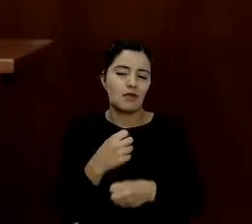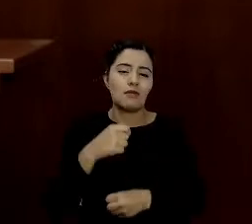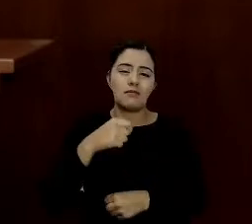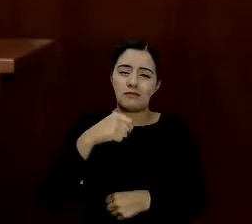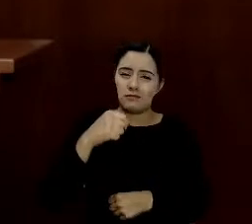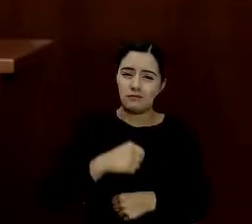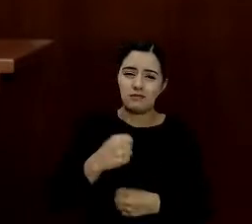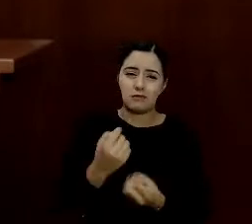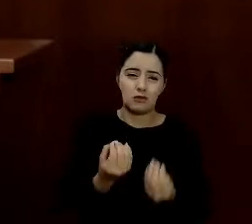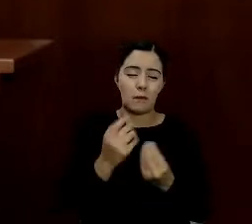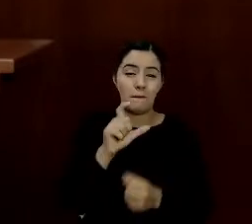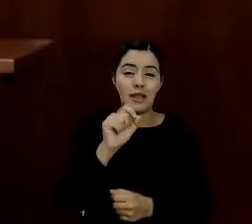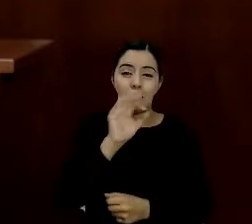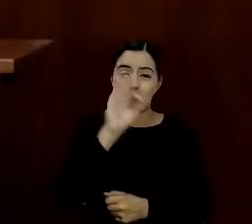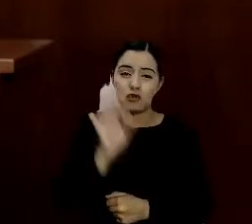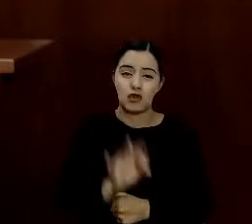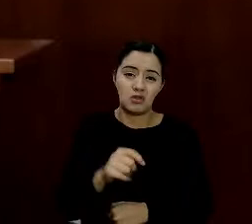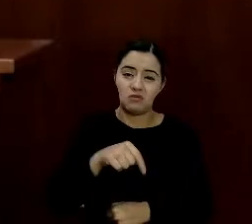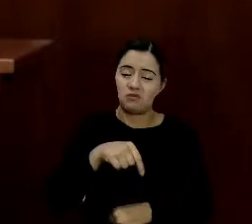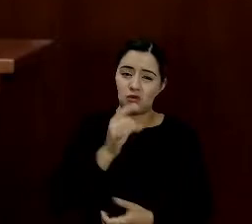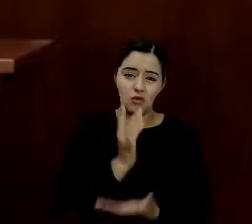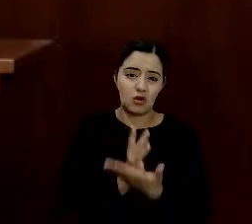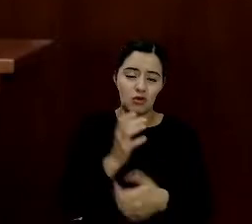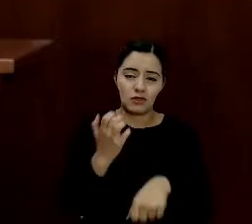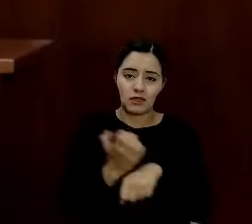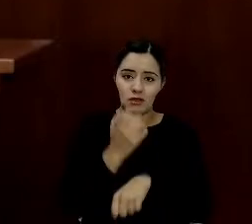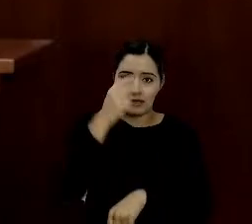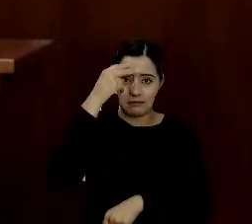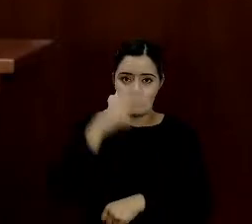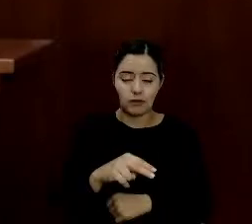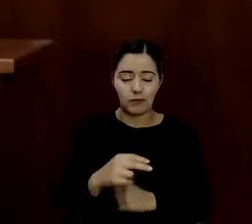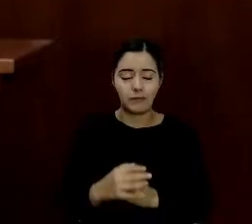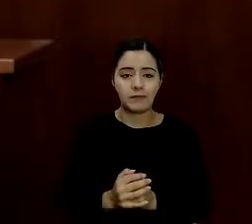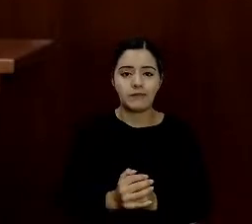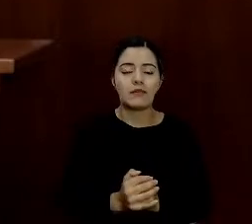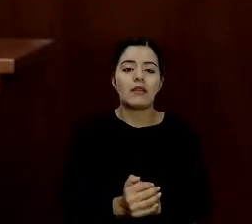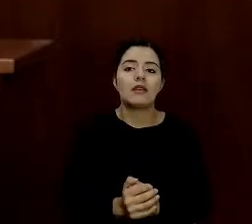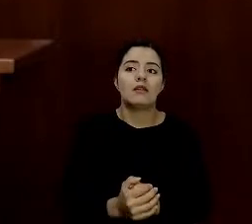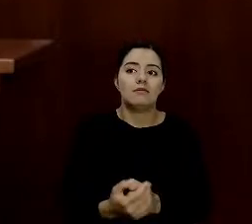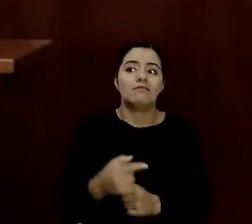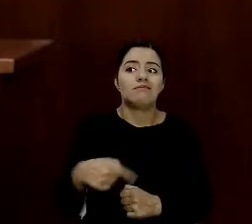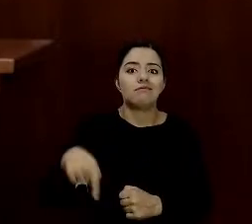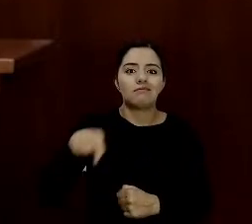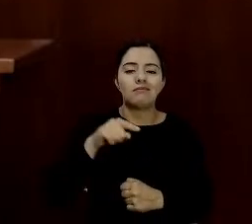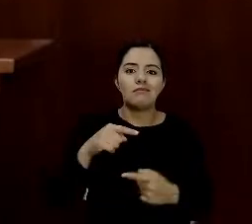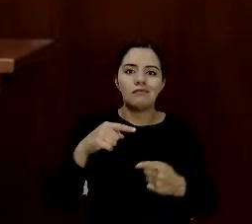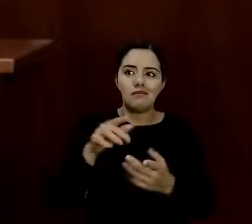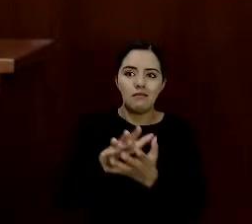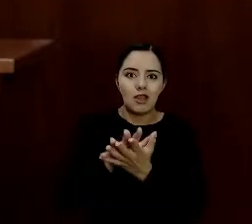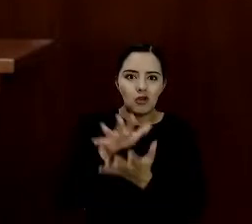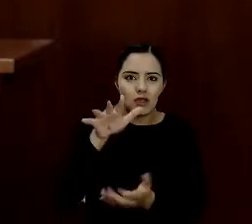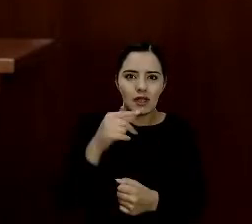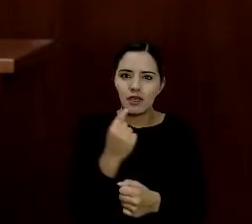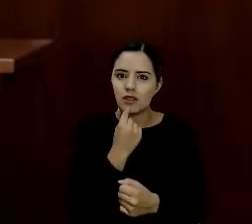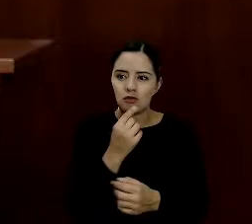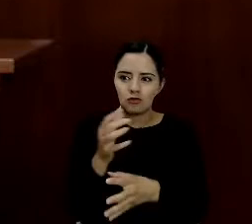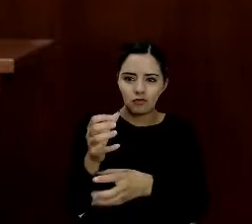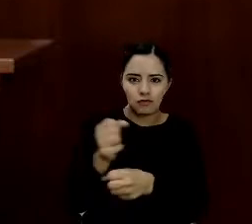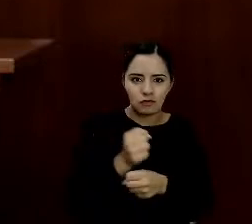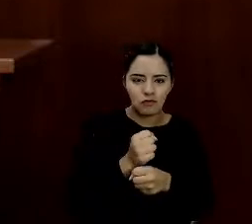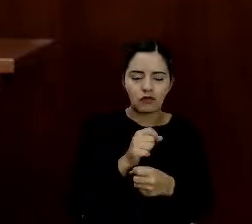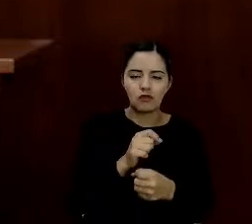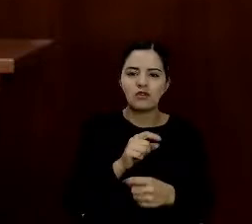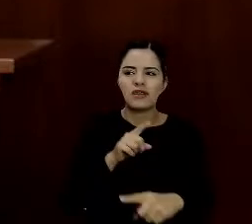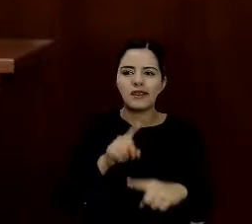cifras tienen relación con los siguientes datos ya que la mayoría de las abstracciones se da en el seno familiar y en